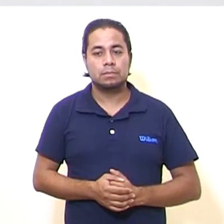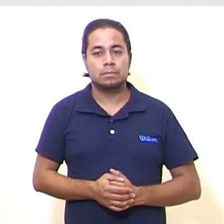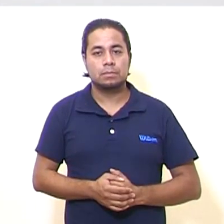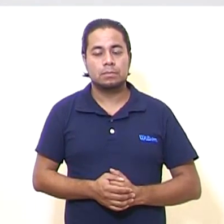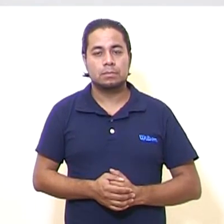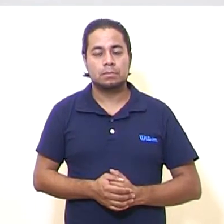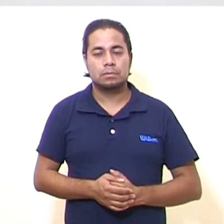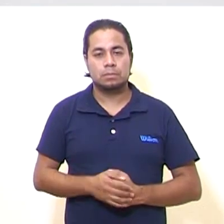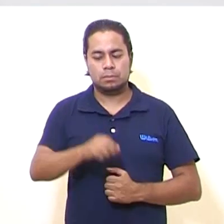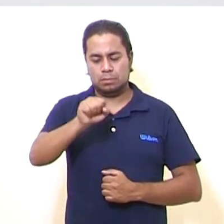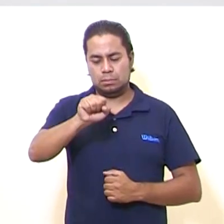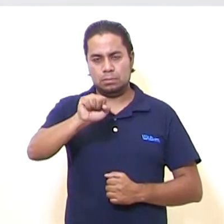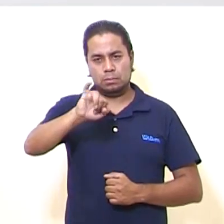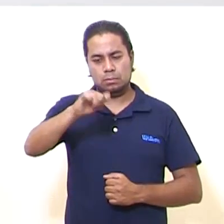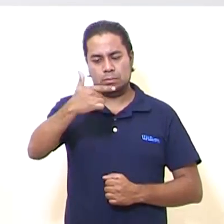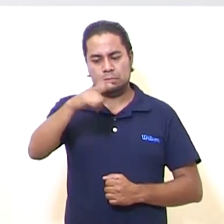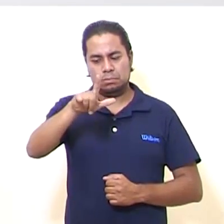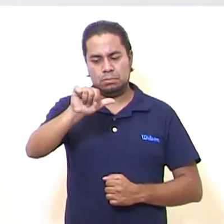siglas.